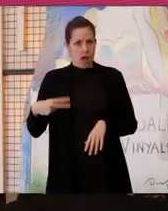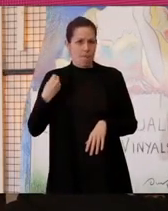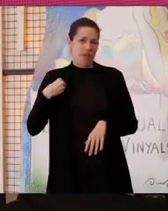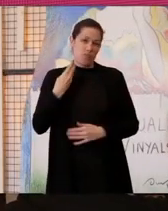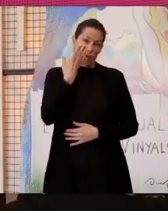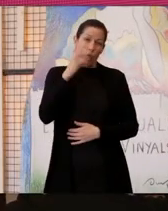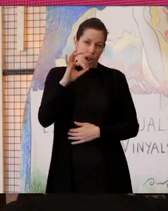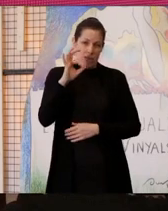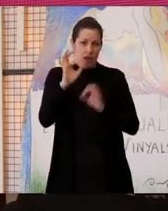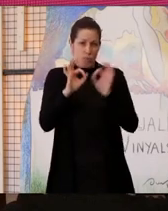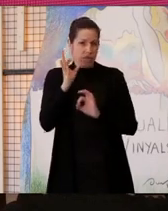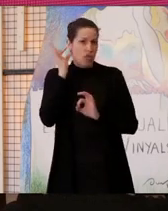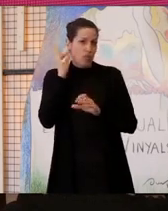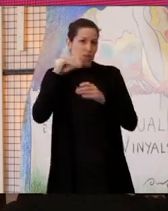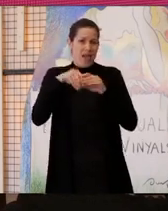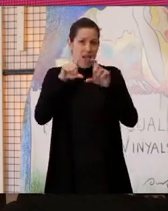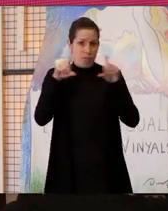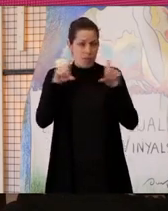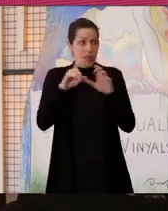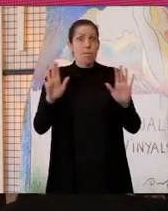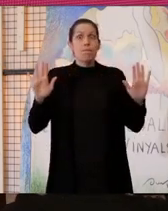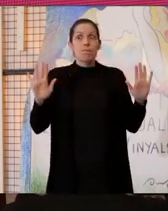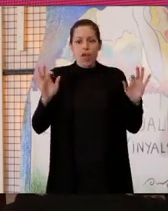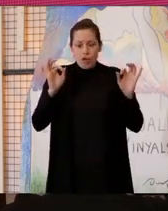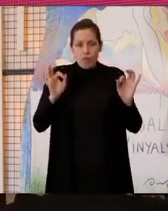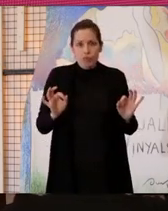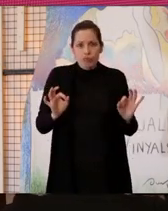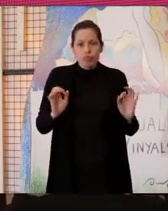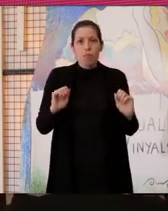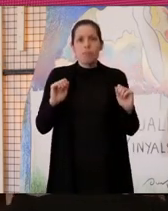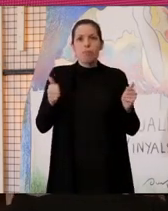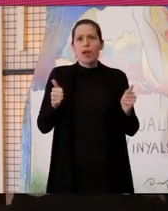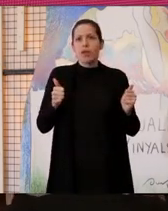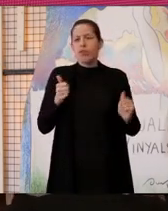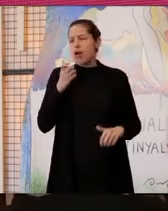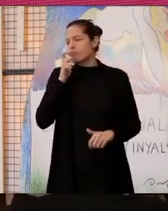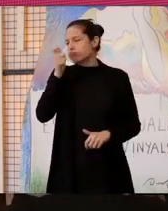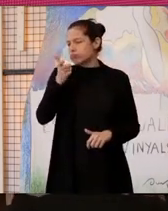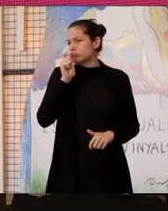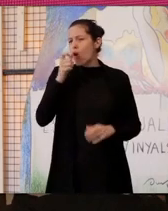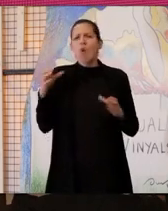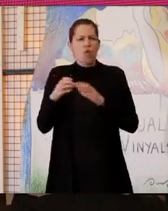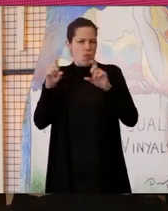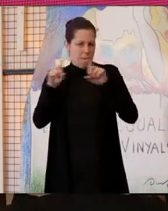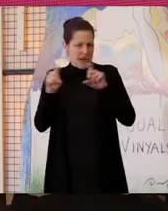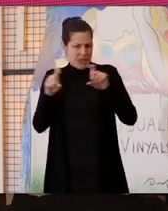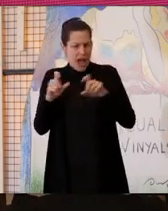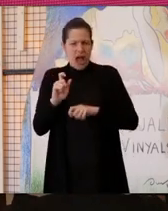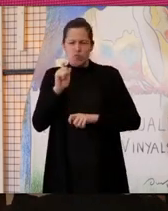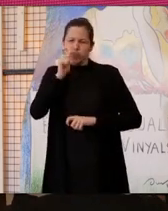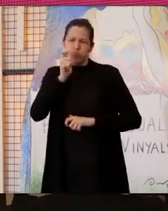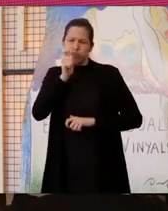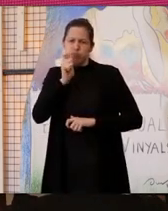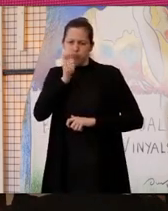empresas pero hubo tal protesta de la de la del grupo de los empresarios que se puso como una